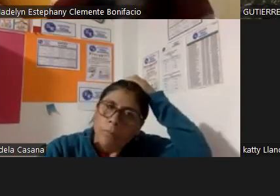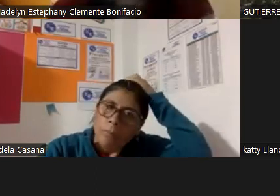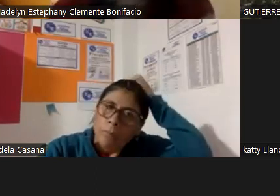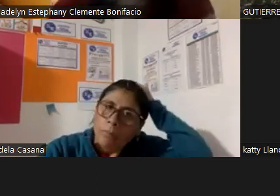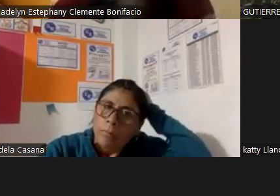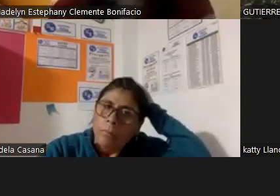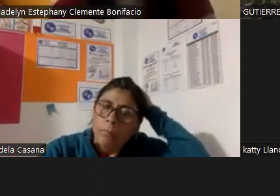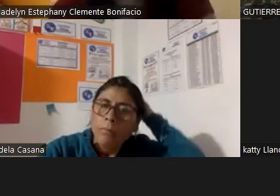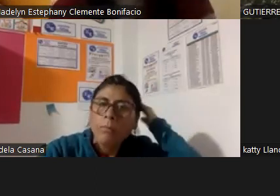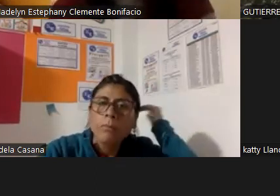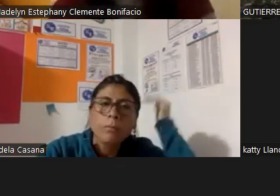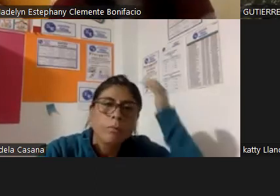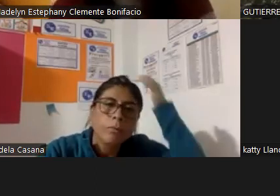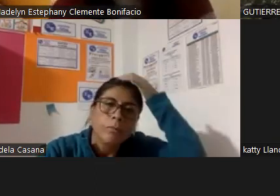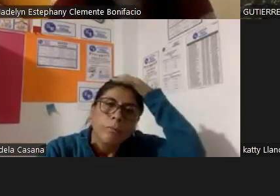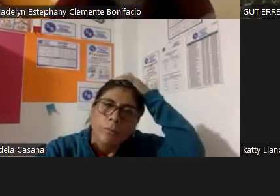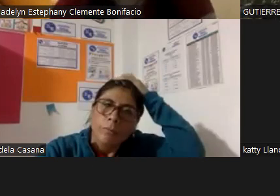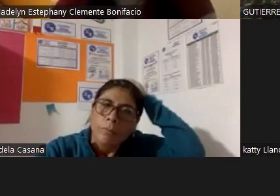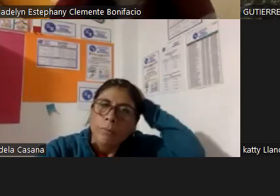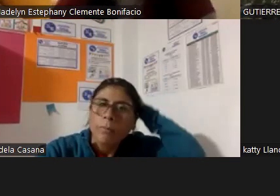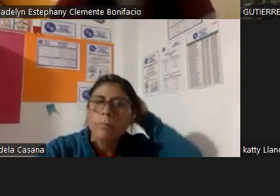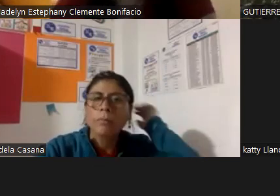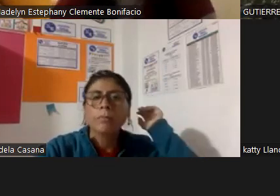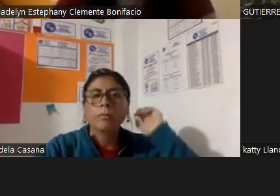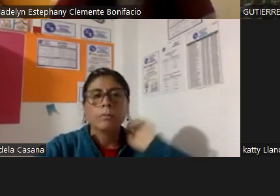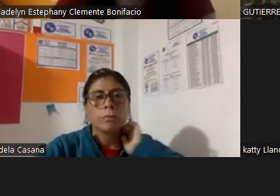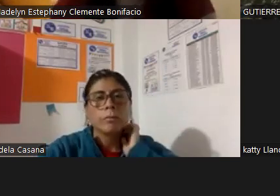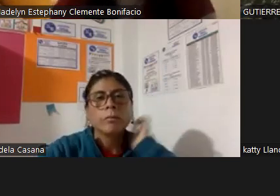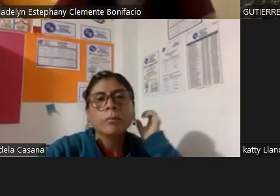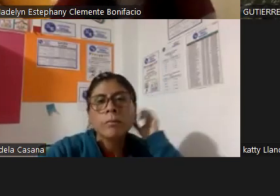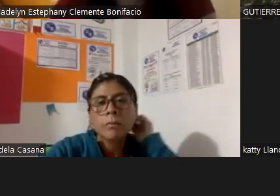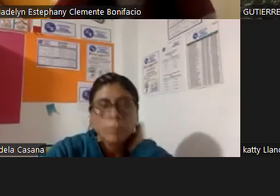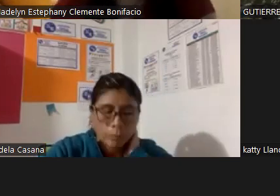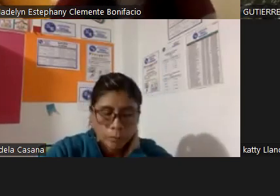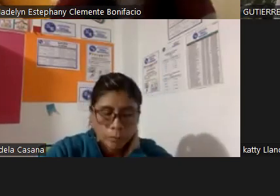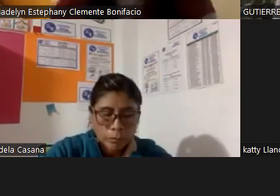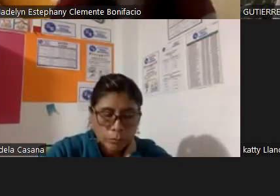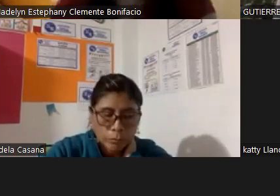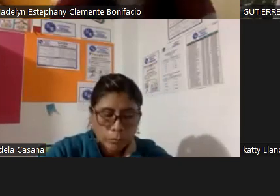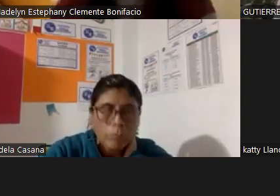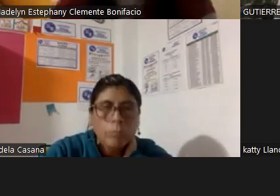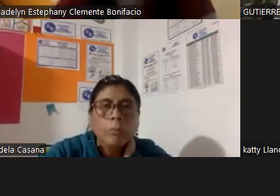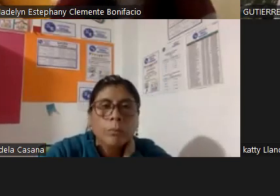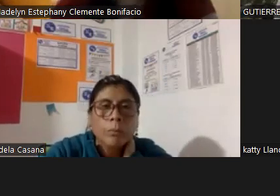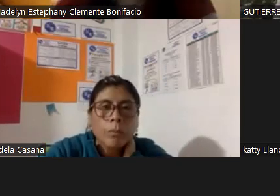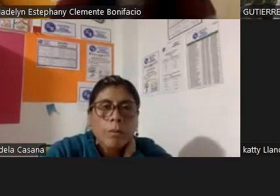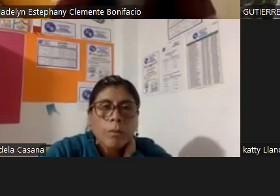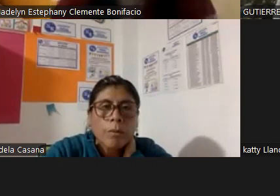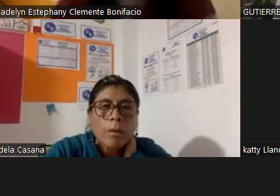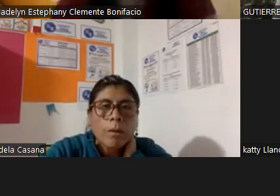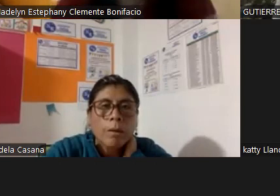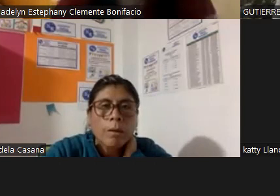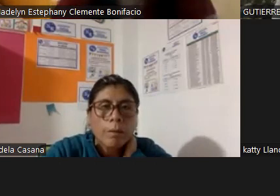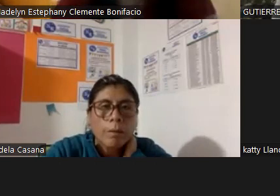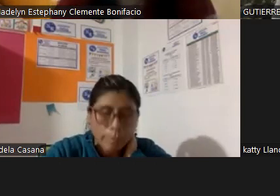proceso. Genial, genial. Eso es lo importante. Mirar con ese ojo crítico, con